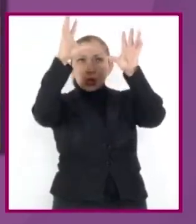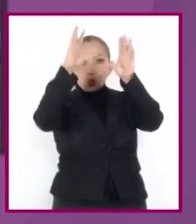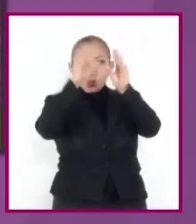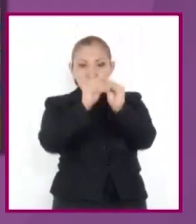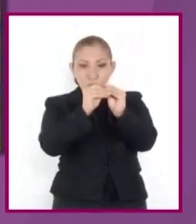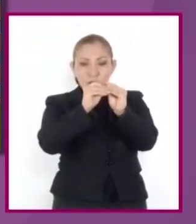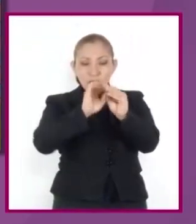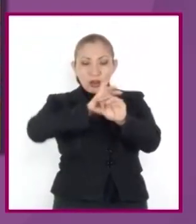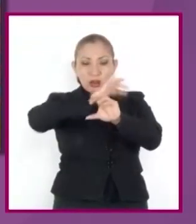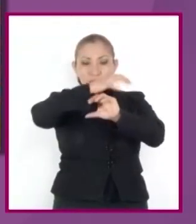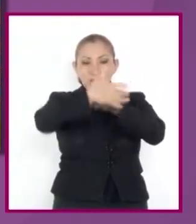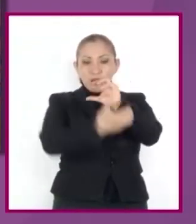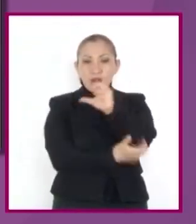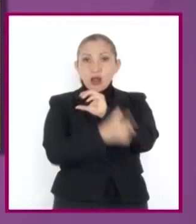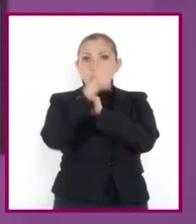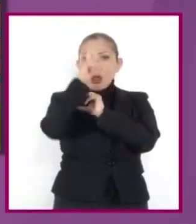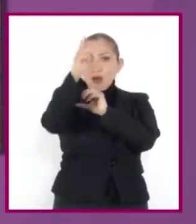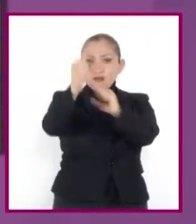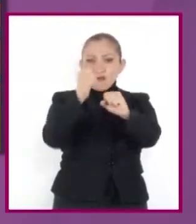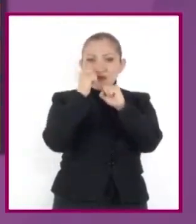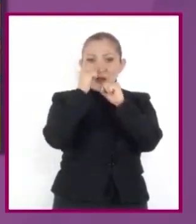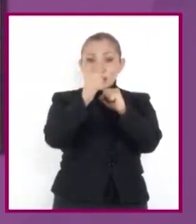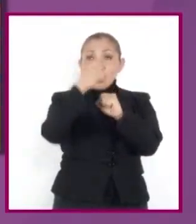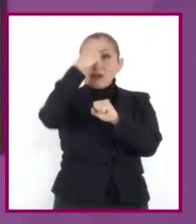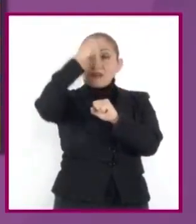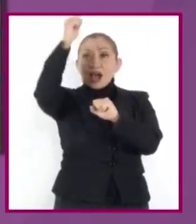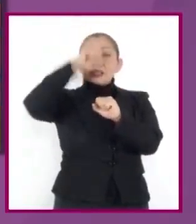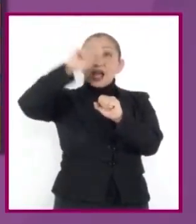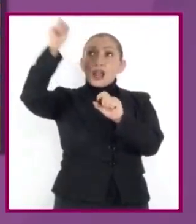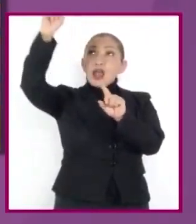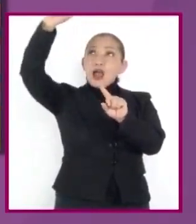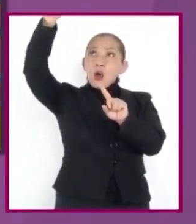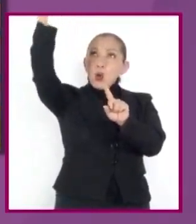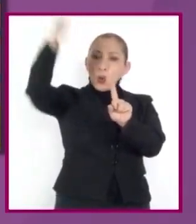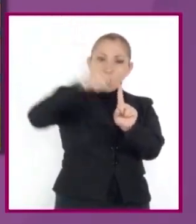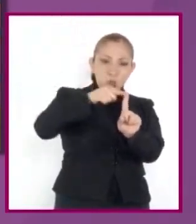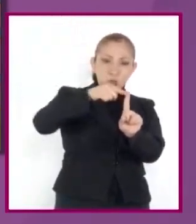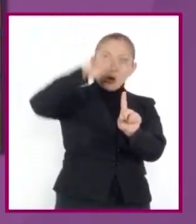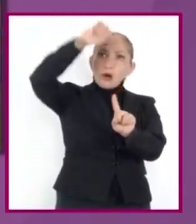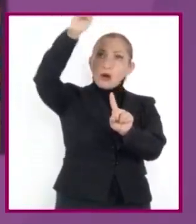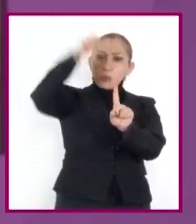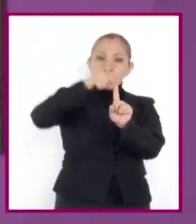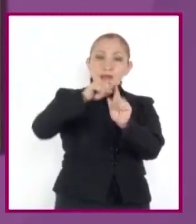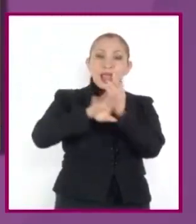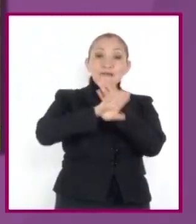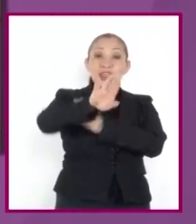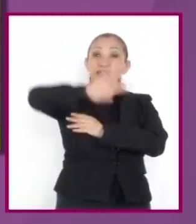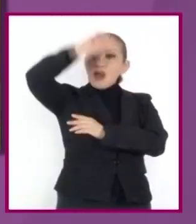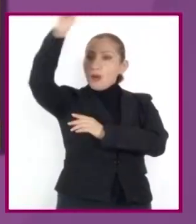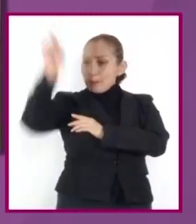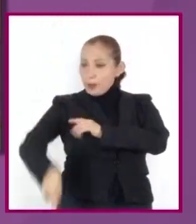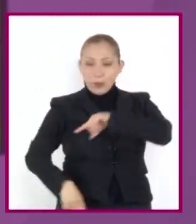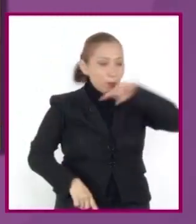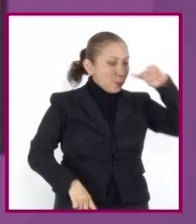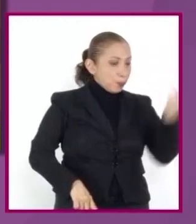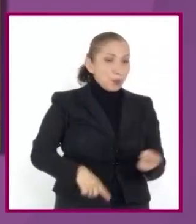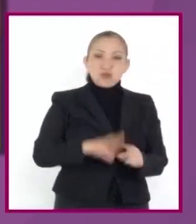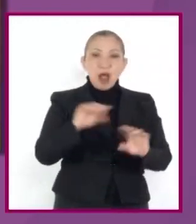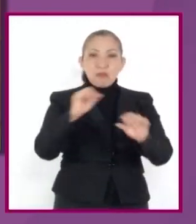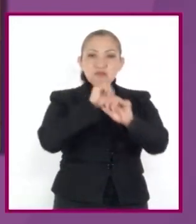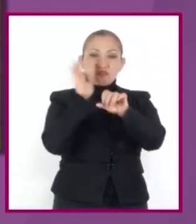Crea un campo eléctrico intenso que facilita el camino de la descarga y evita que el rayo caiga en otro